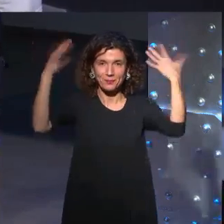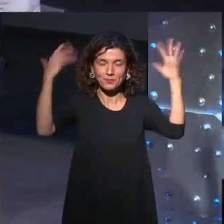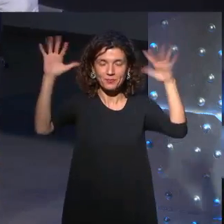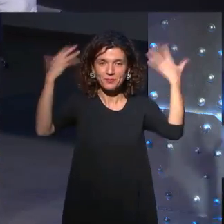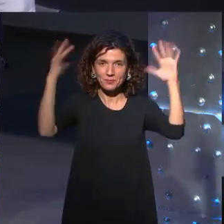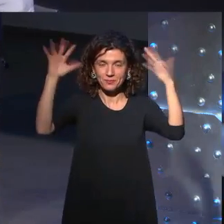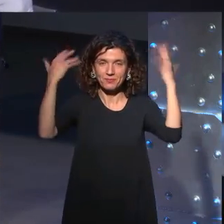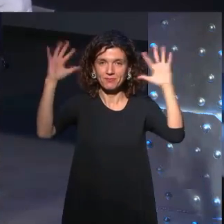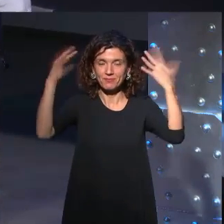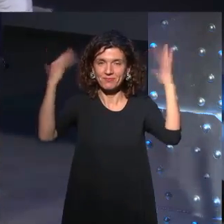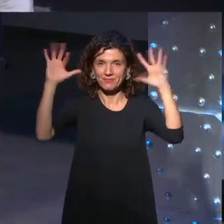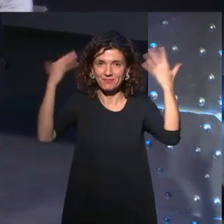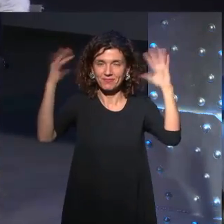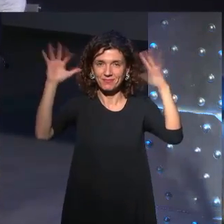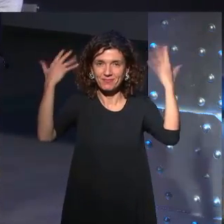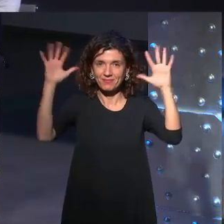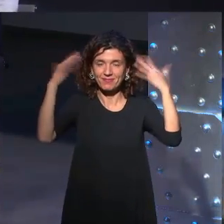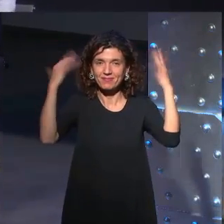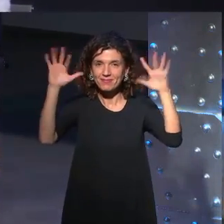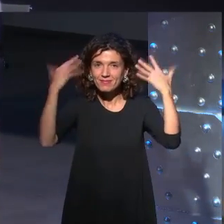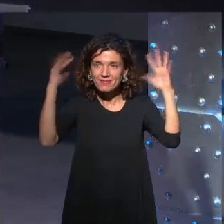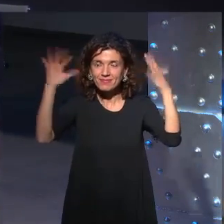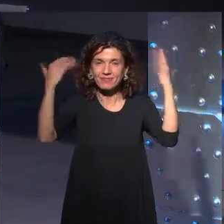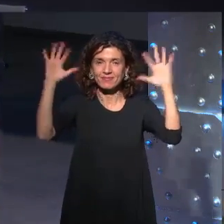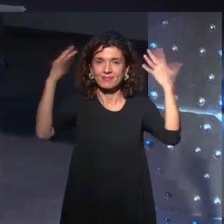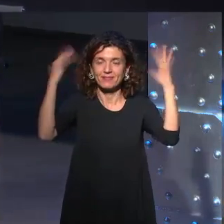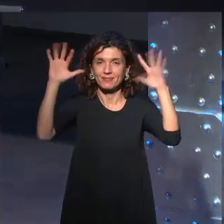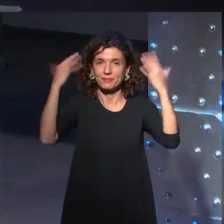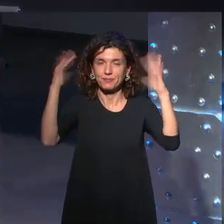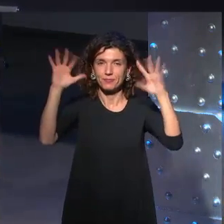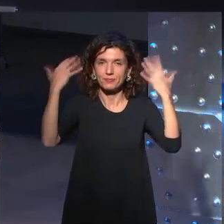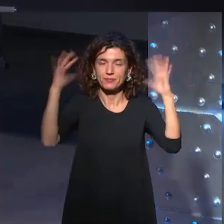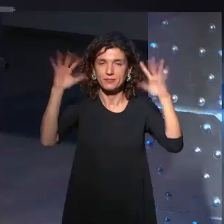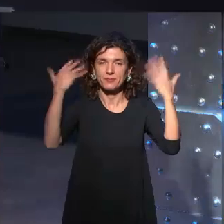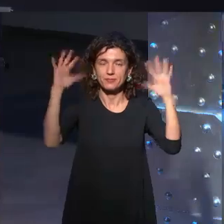Yo creo que te van a dar más de un siglo, más de un siglo. Muy bien. Muchas gracias.